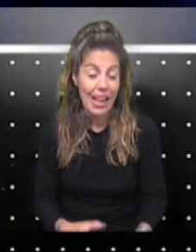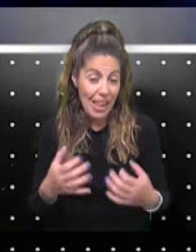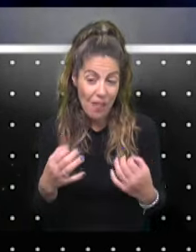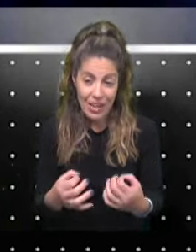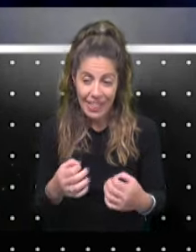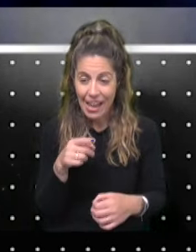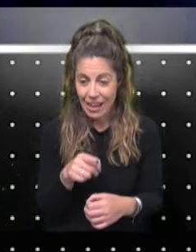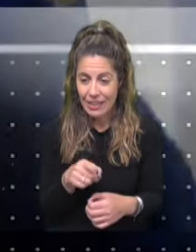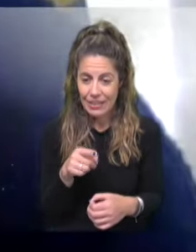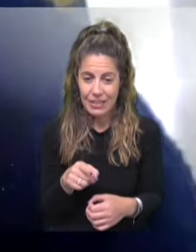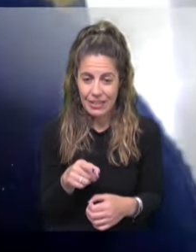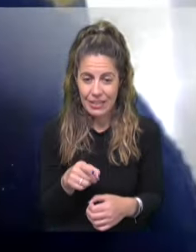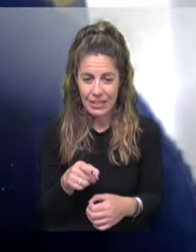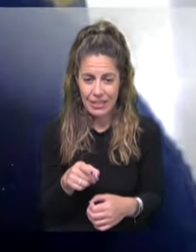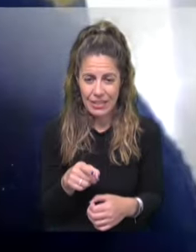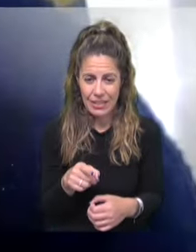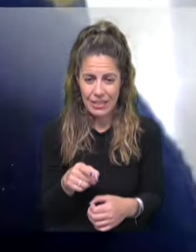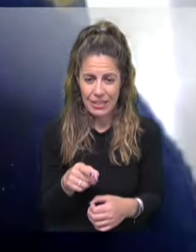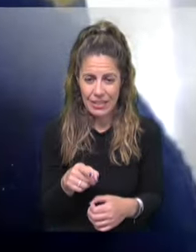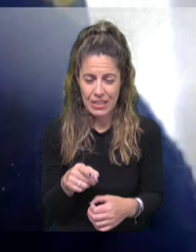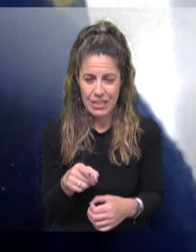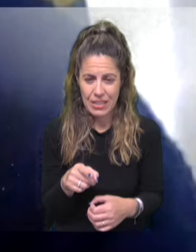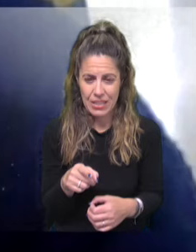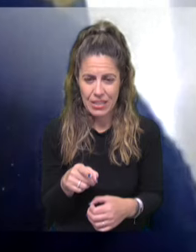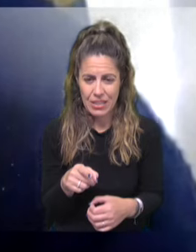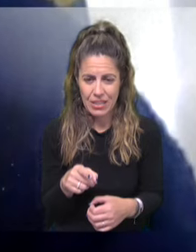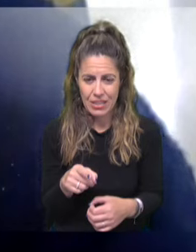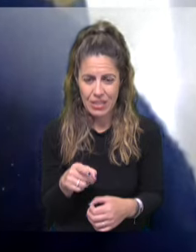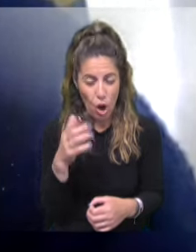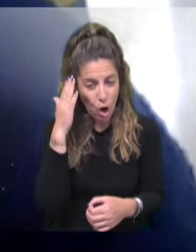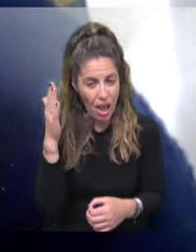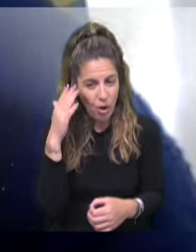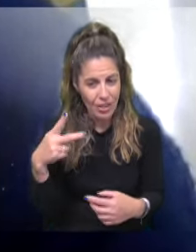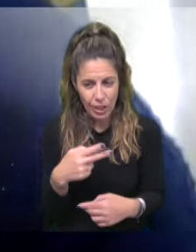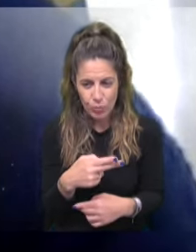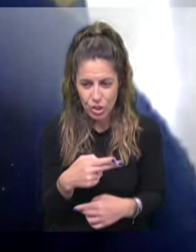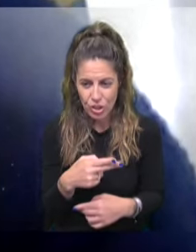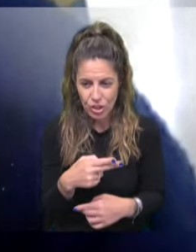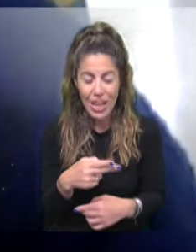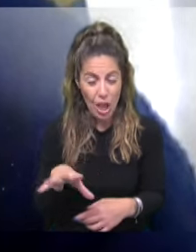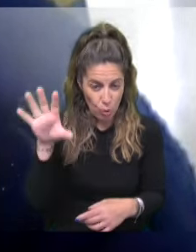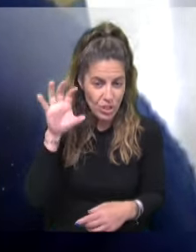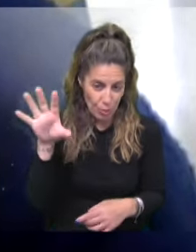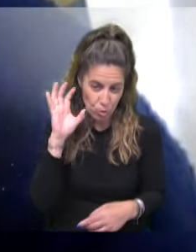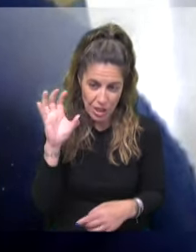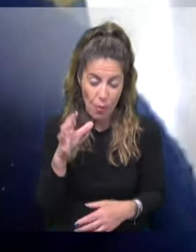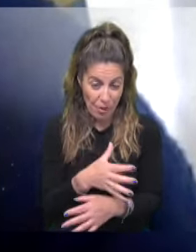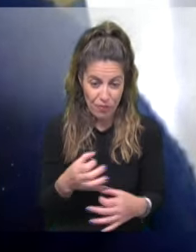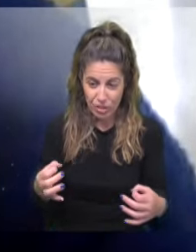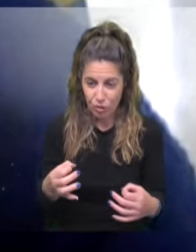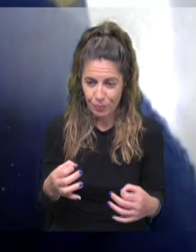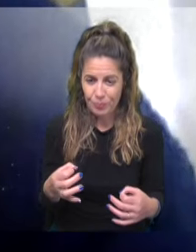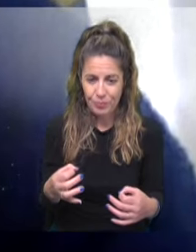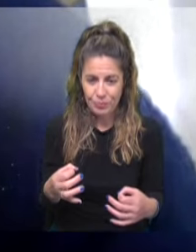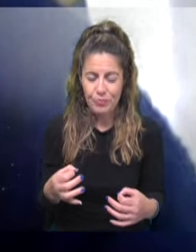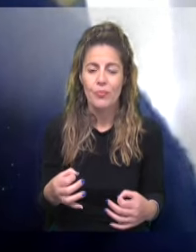ahí hay una Hola hola tengo una interrupción Ahí estamos escuchando Javier Perfecto